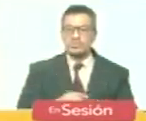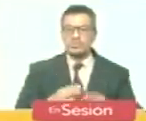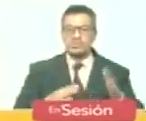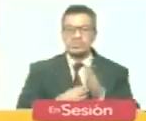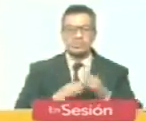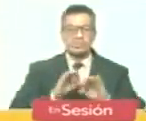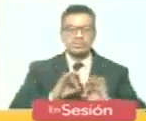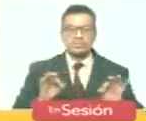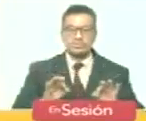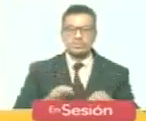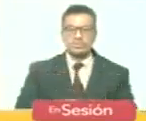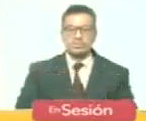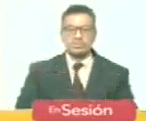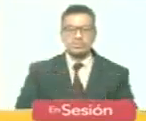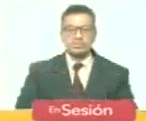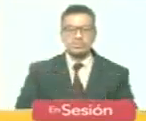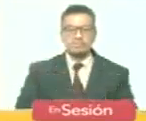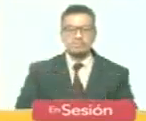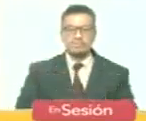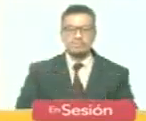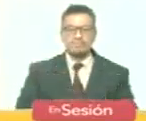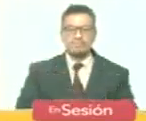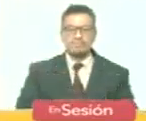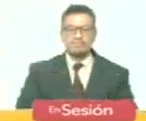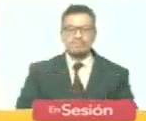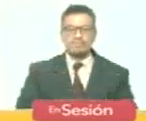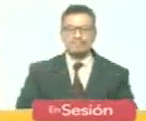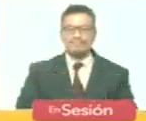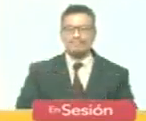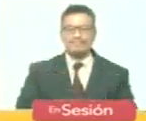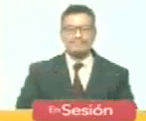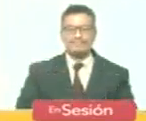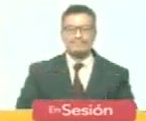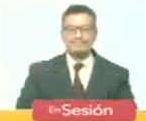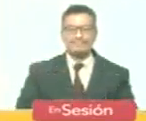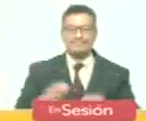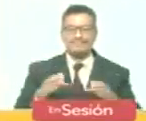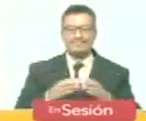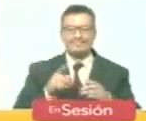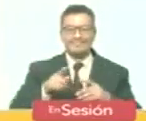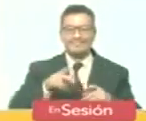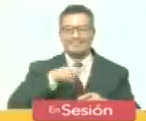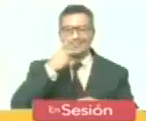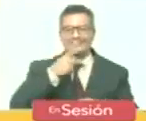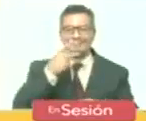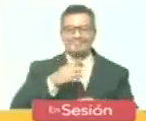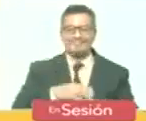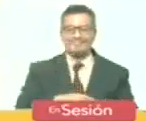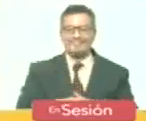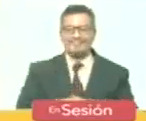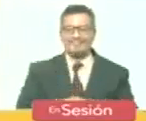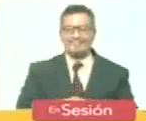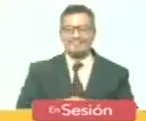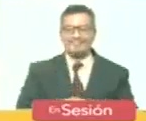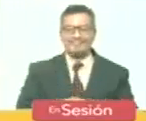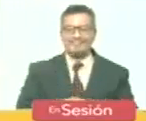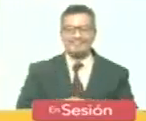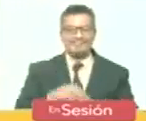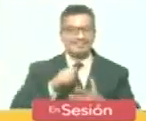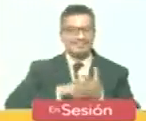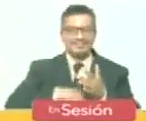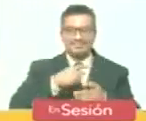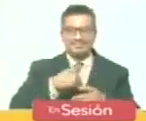absoluto con Kant. ¿Y usted tiene libros sobre ese tema? El término de la política se agotó como usted